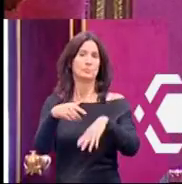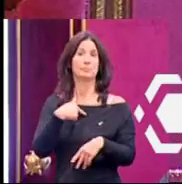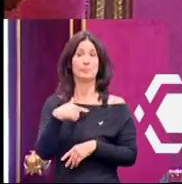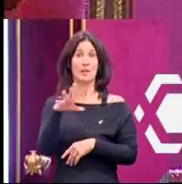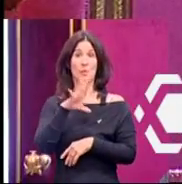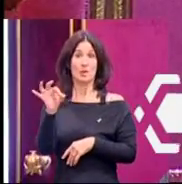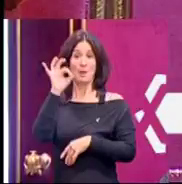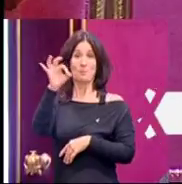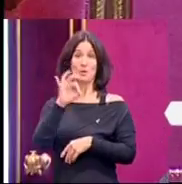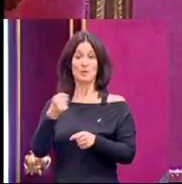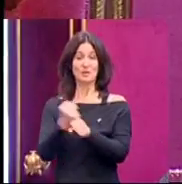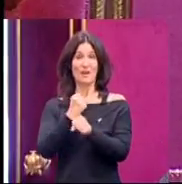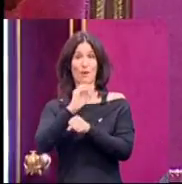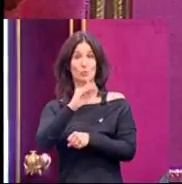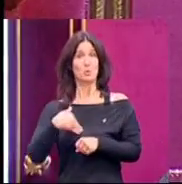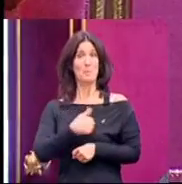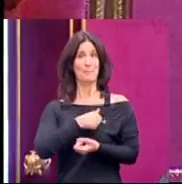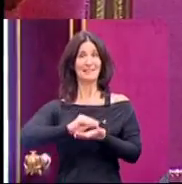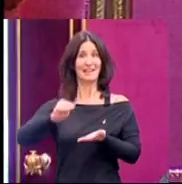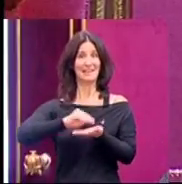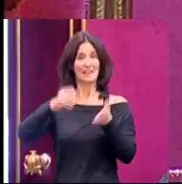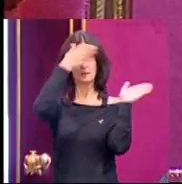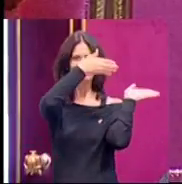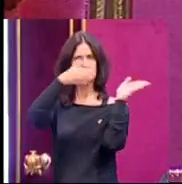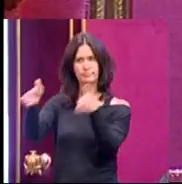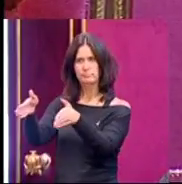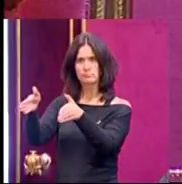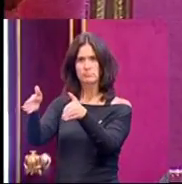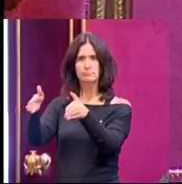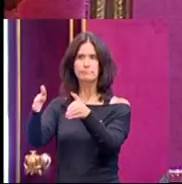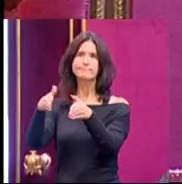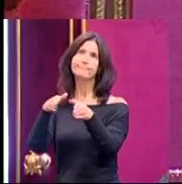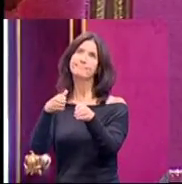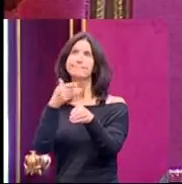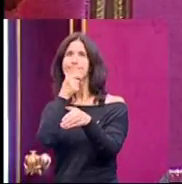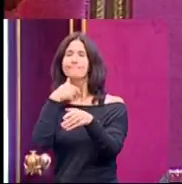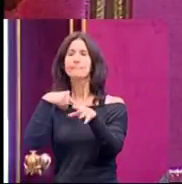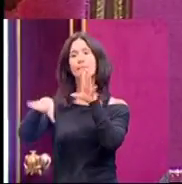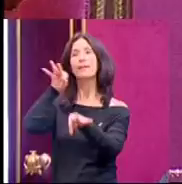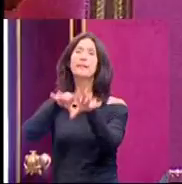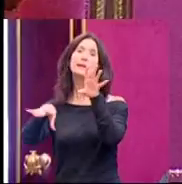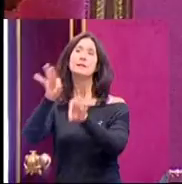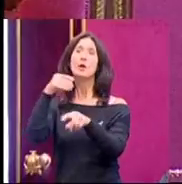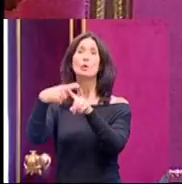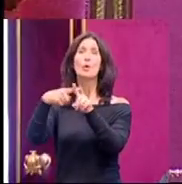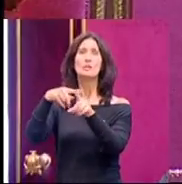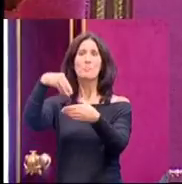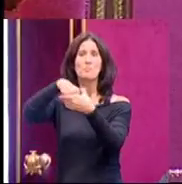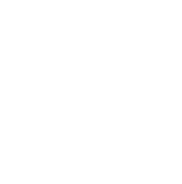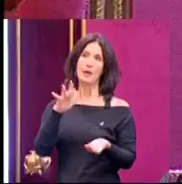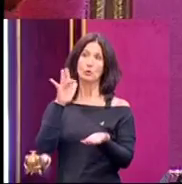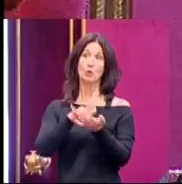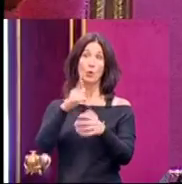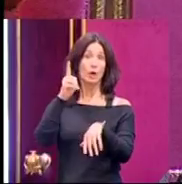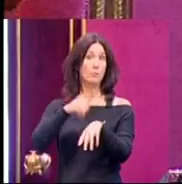de Secretaría General esté dedicado a dirimir cuestiones que son propias e internas de un grupo